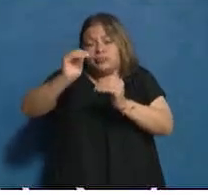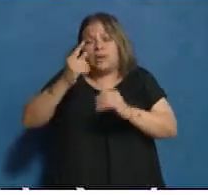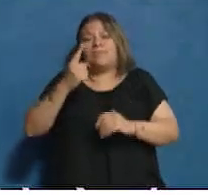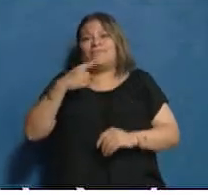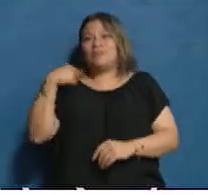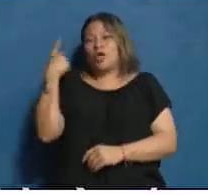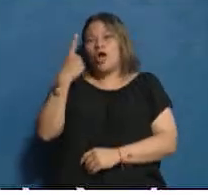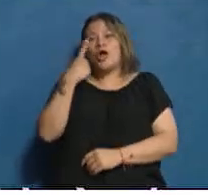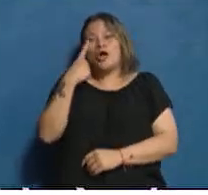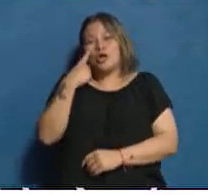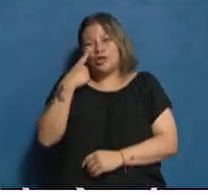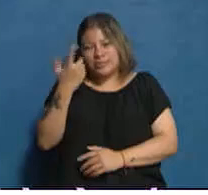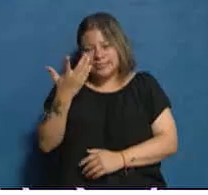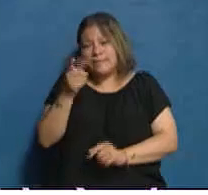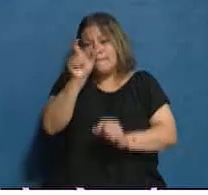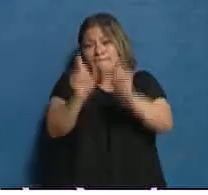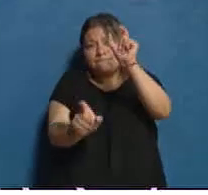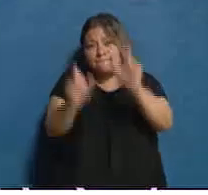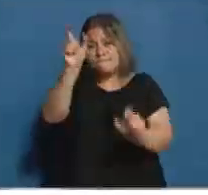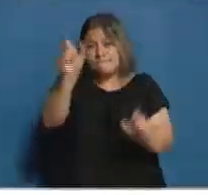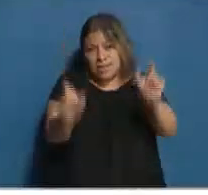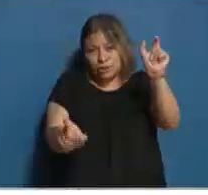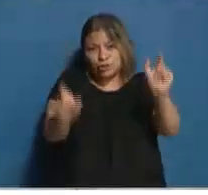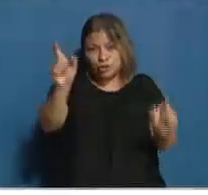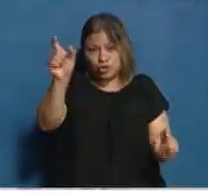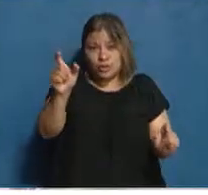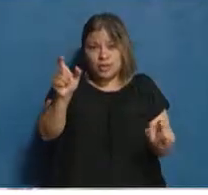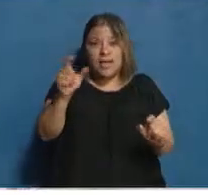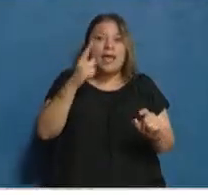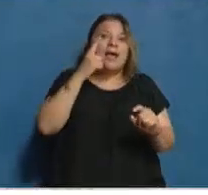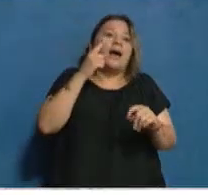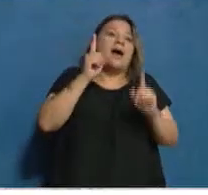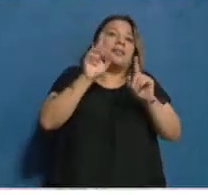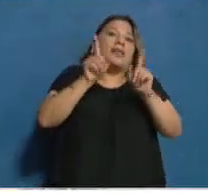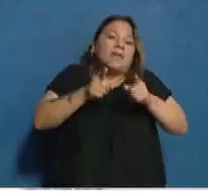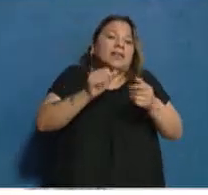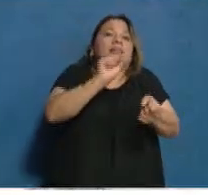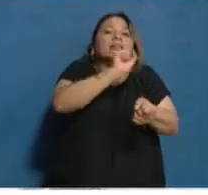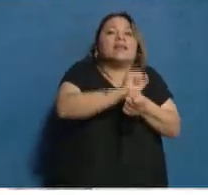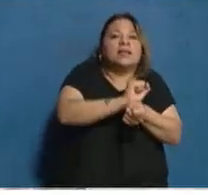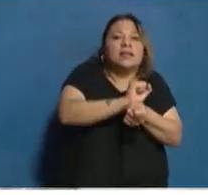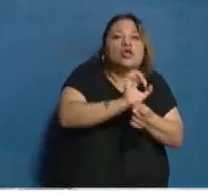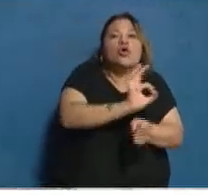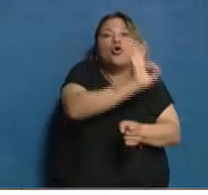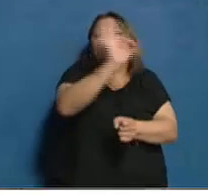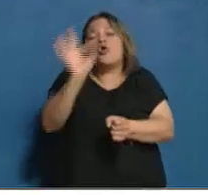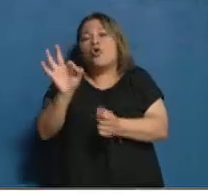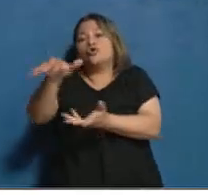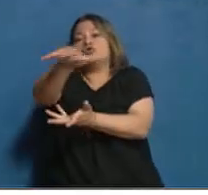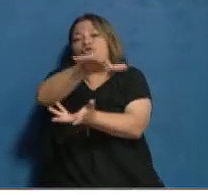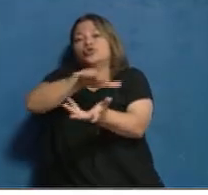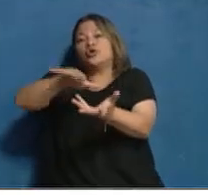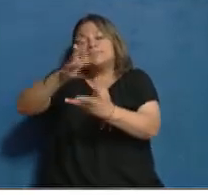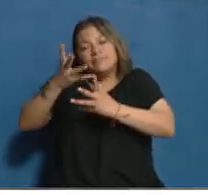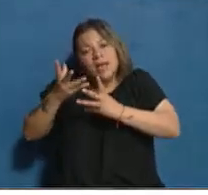Conocemos de caso de personas que han estado por días detenidos o también cumpliendo servicio comunitario por